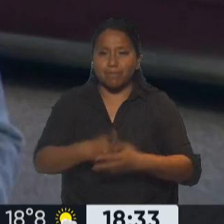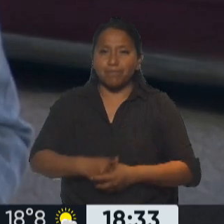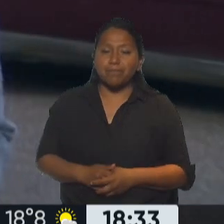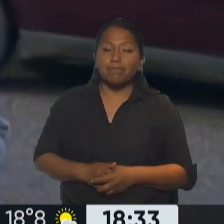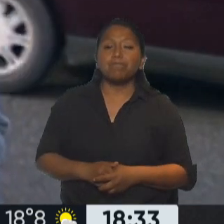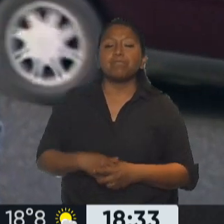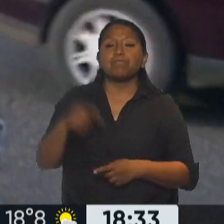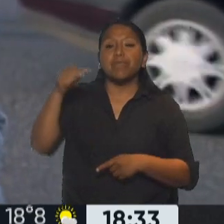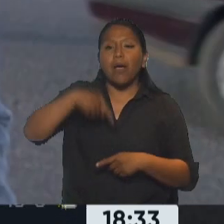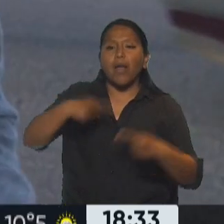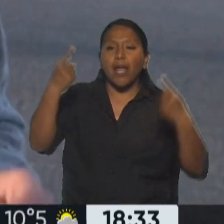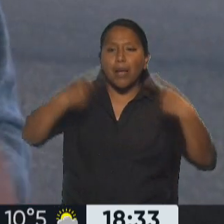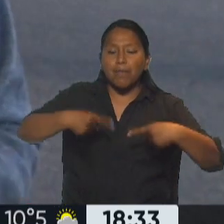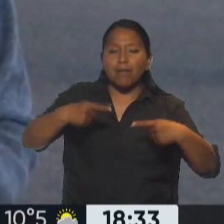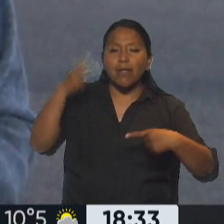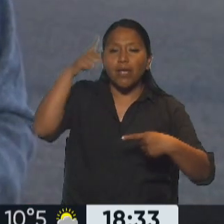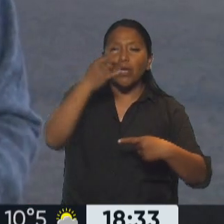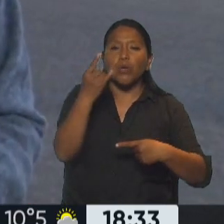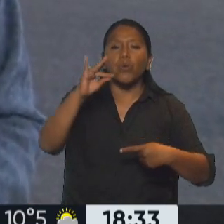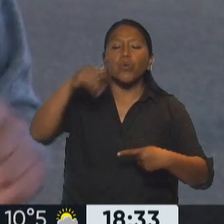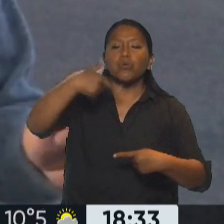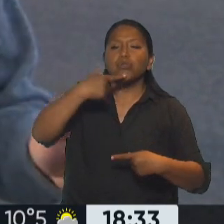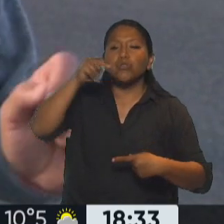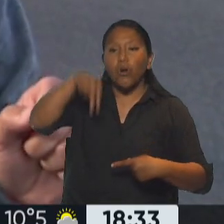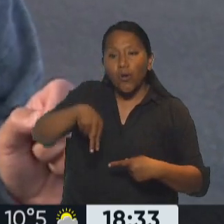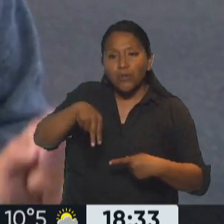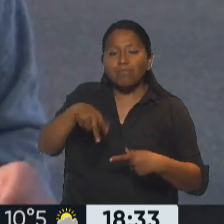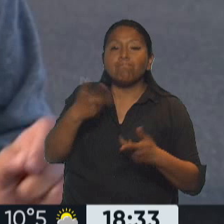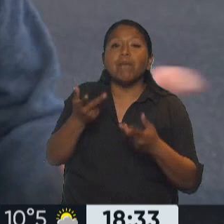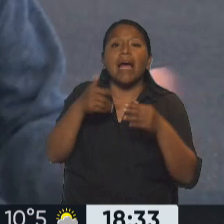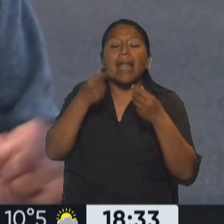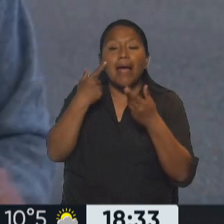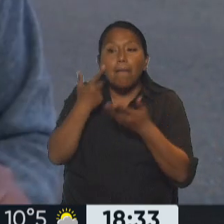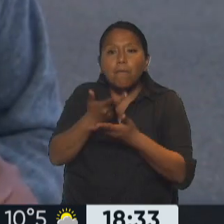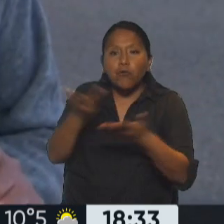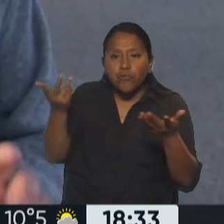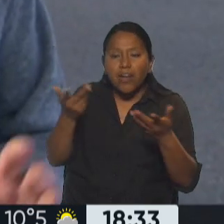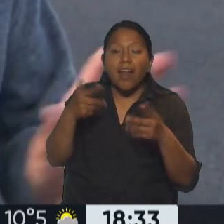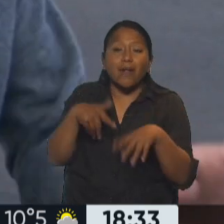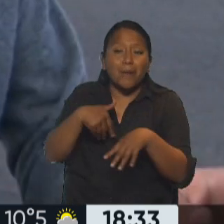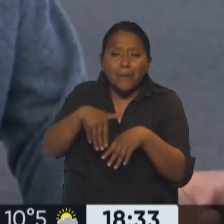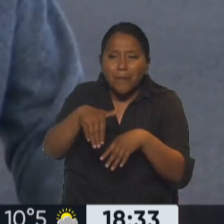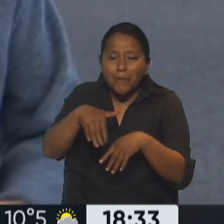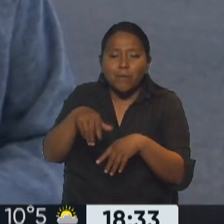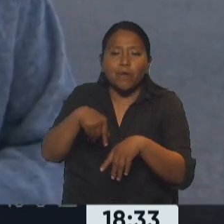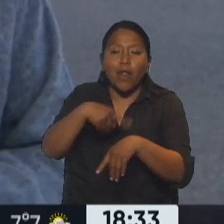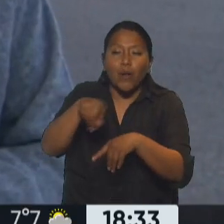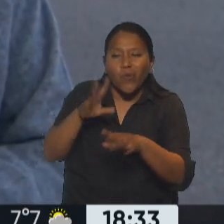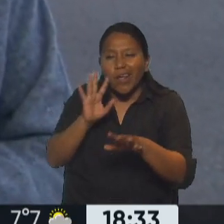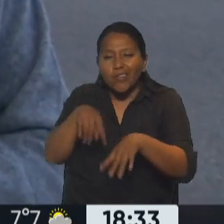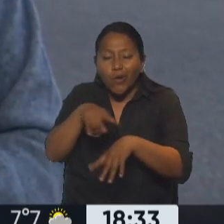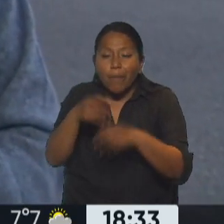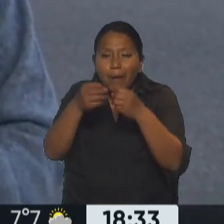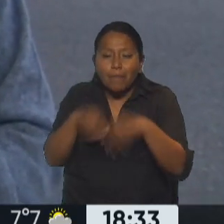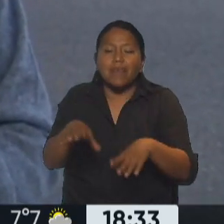Nos encontramos en el peaje de Jackson para empezar a mostrar, cuando faltan algunas horas todavía para que